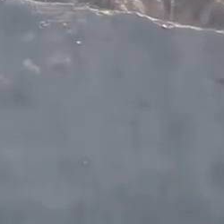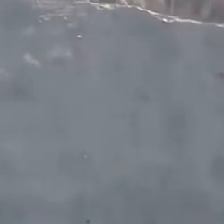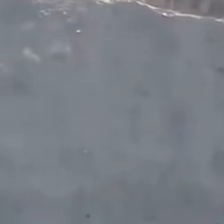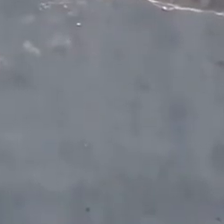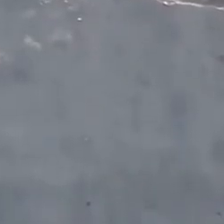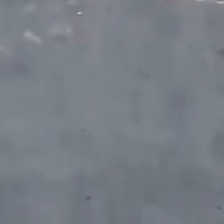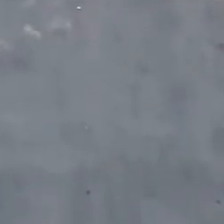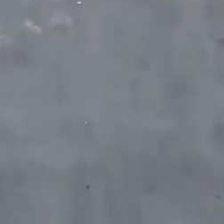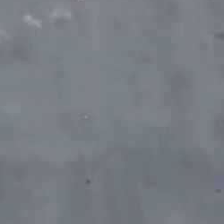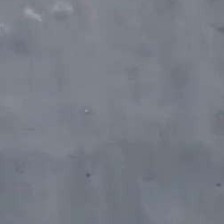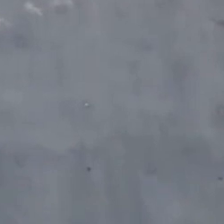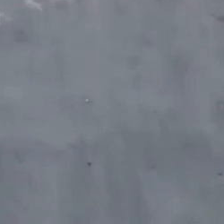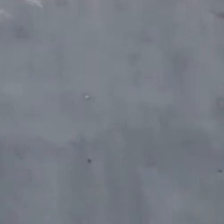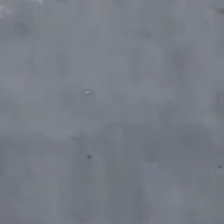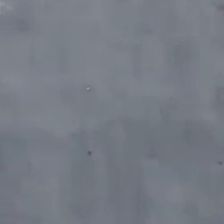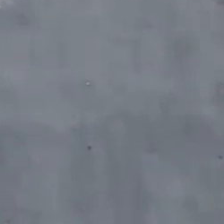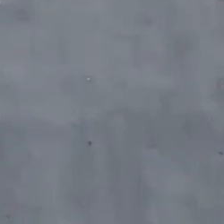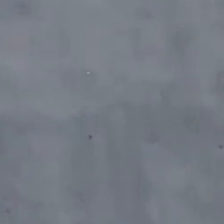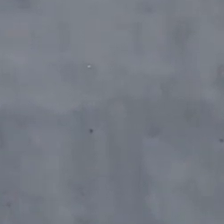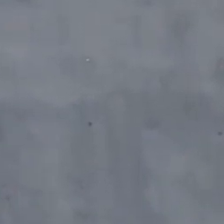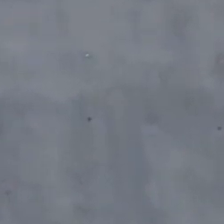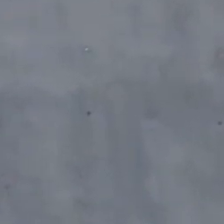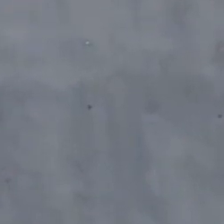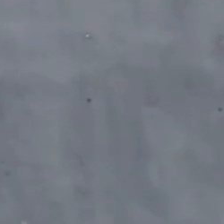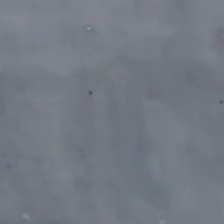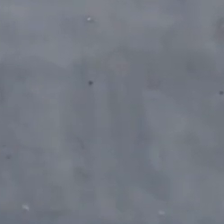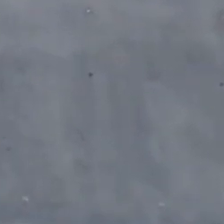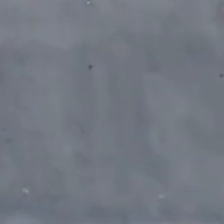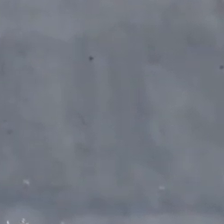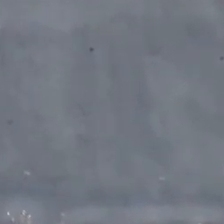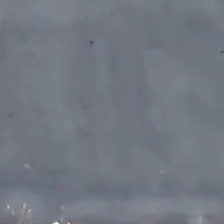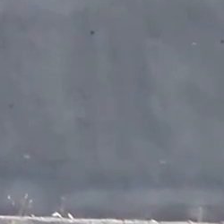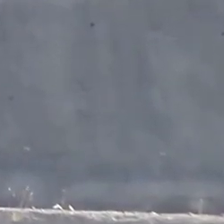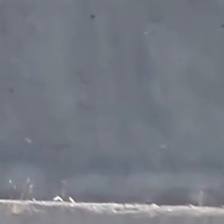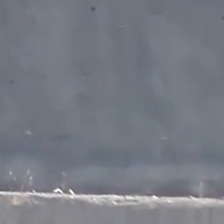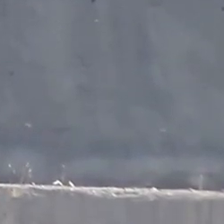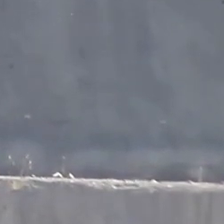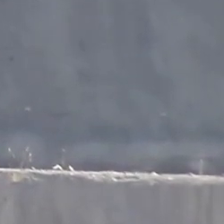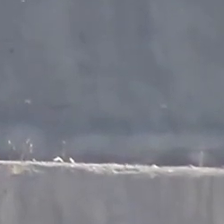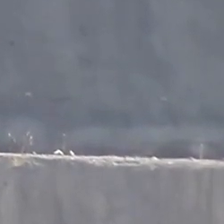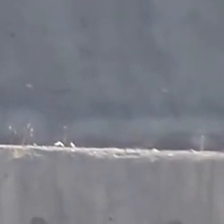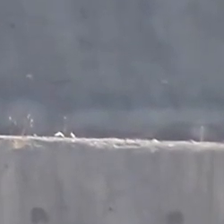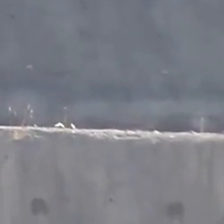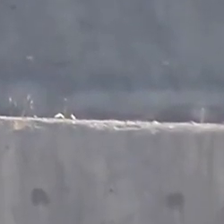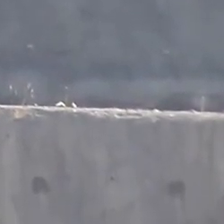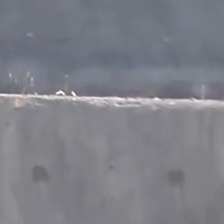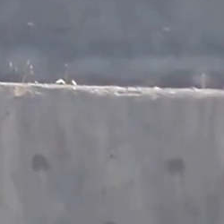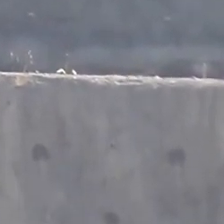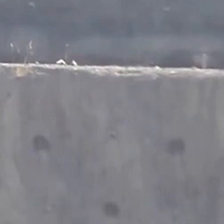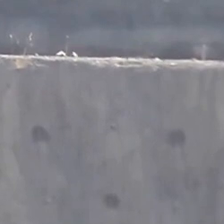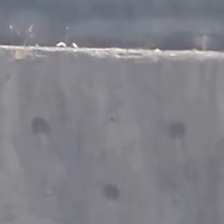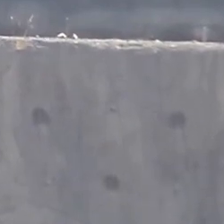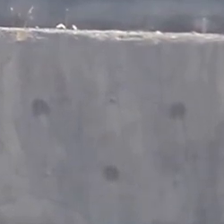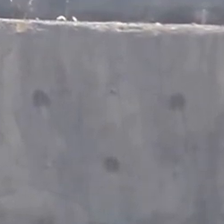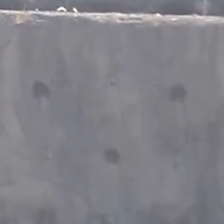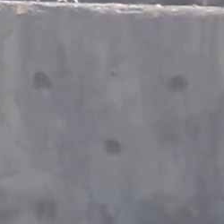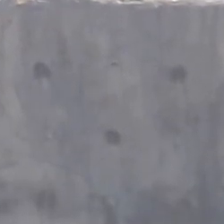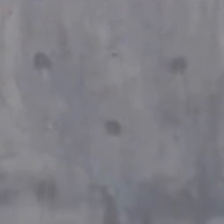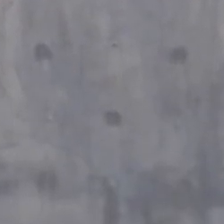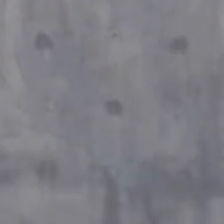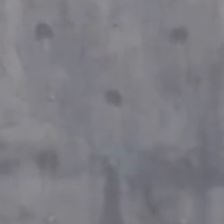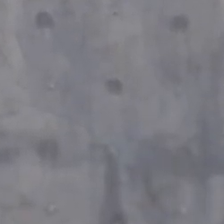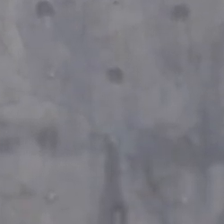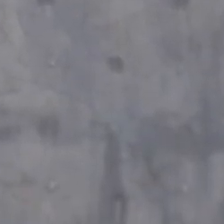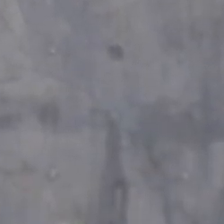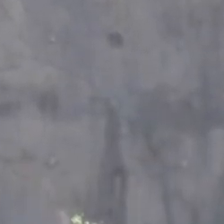que está colocada sobre el portal del túnel 3, que es la obra de toma. Esta obra es de las más